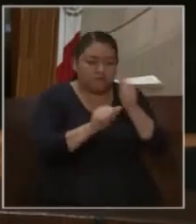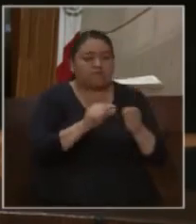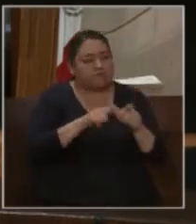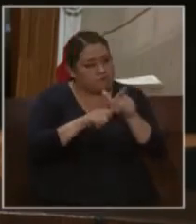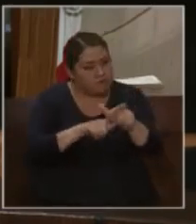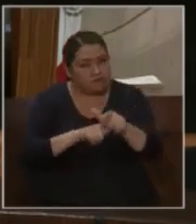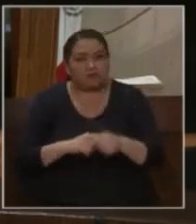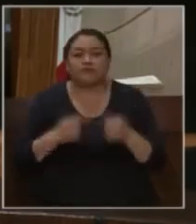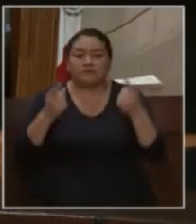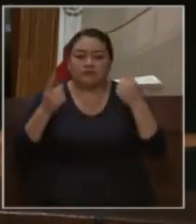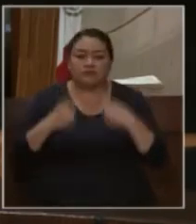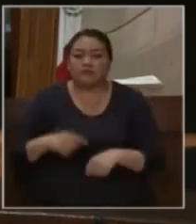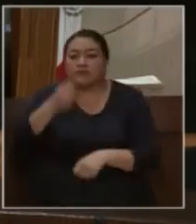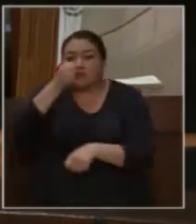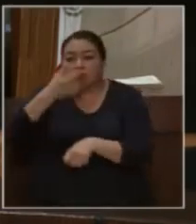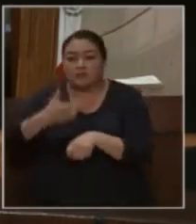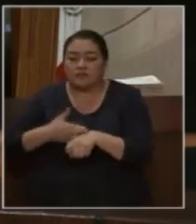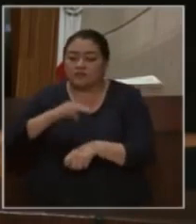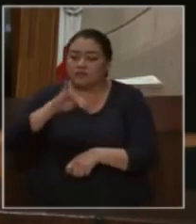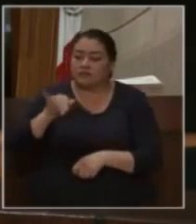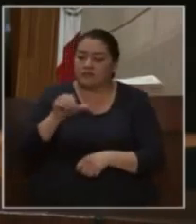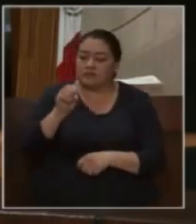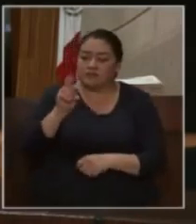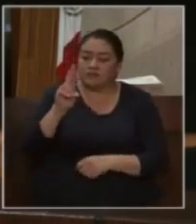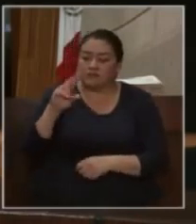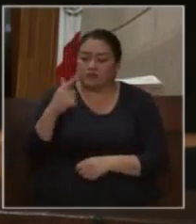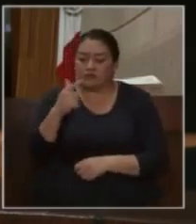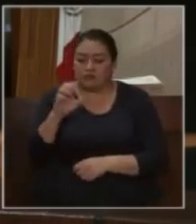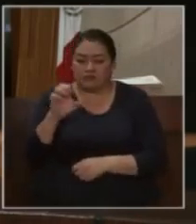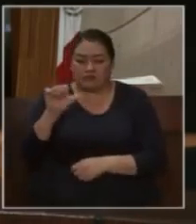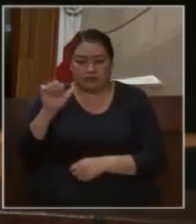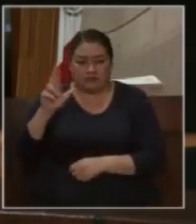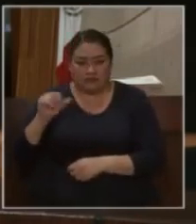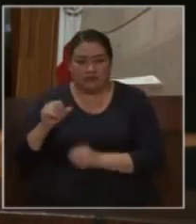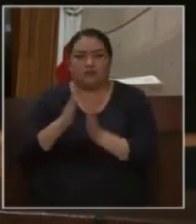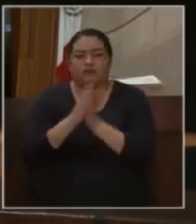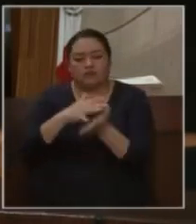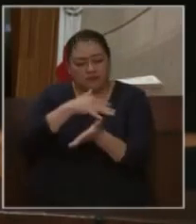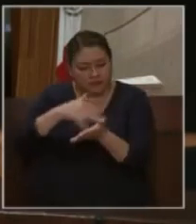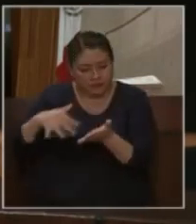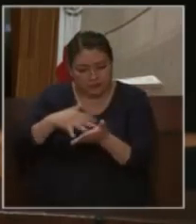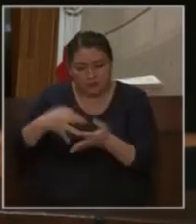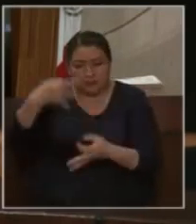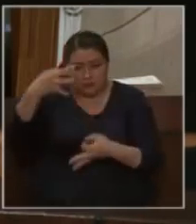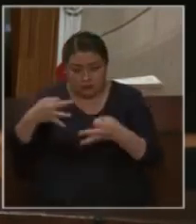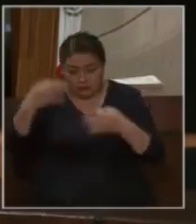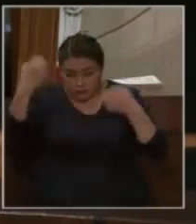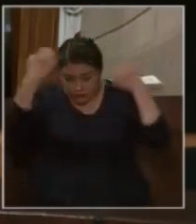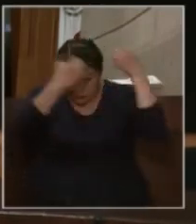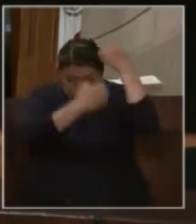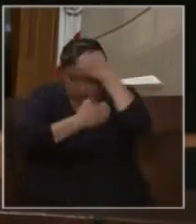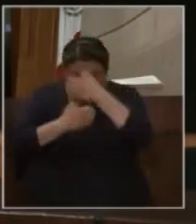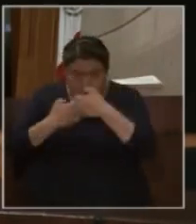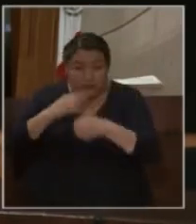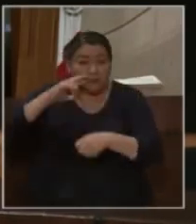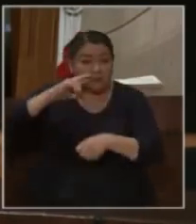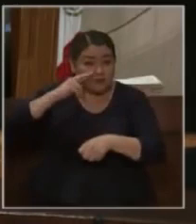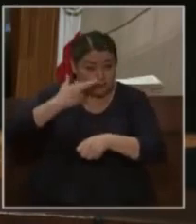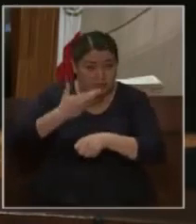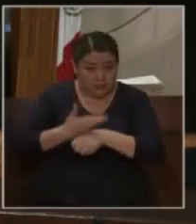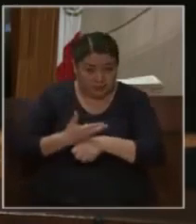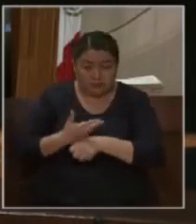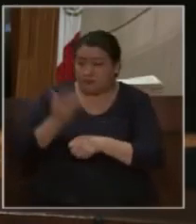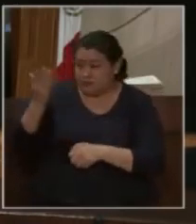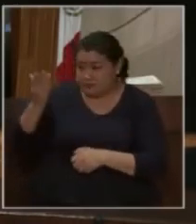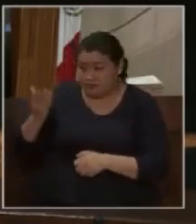impugnada. Secretario Jorge Armando Mejía Gómez, por favor dé cuenta con el proyecto de resolución que somete a consideración de